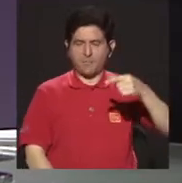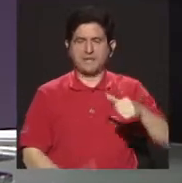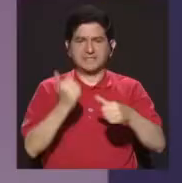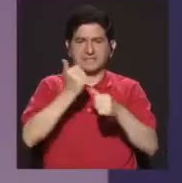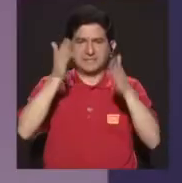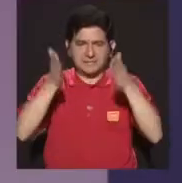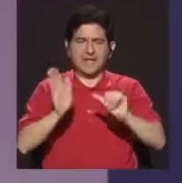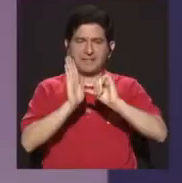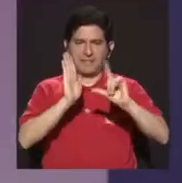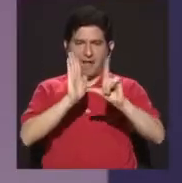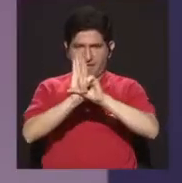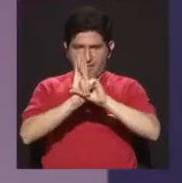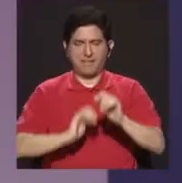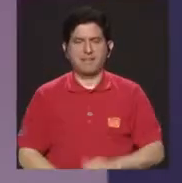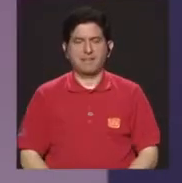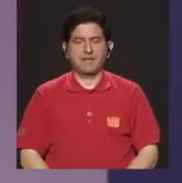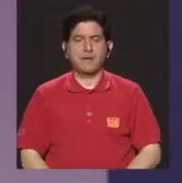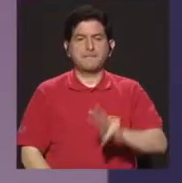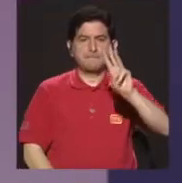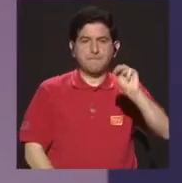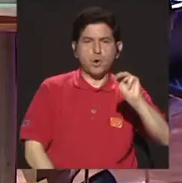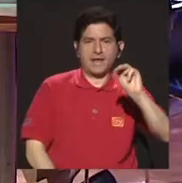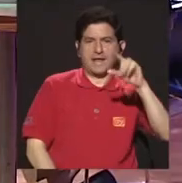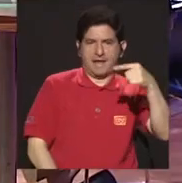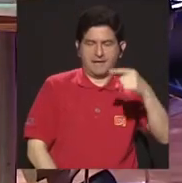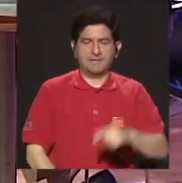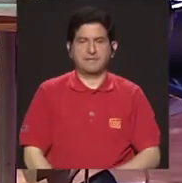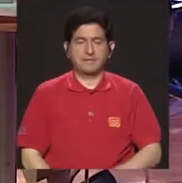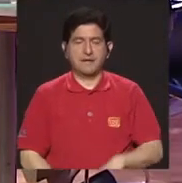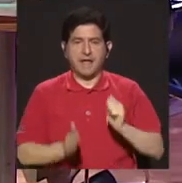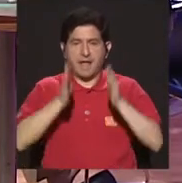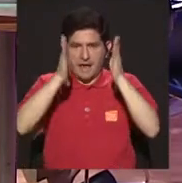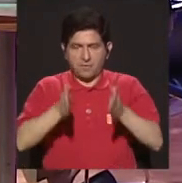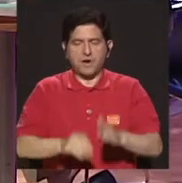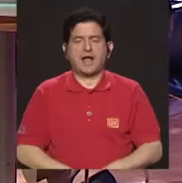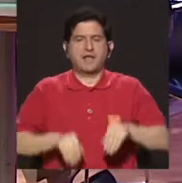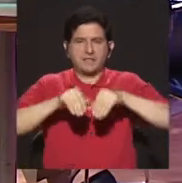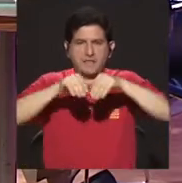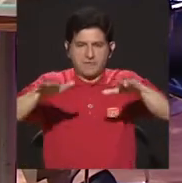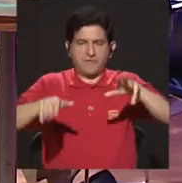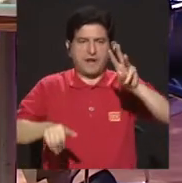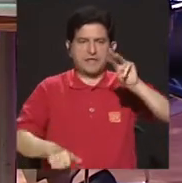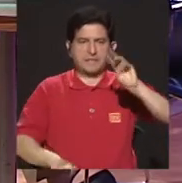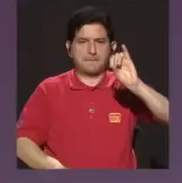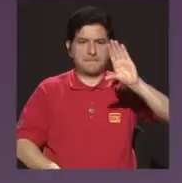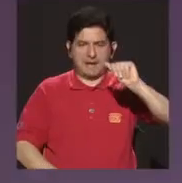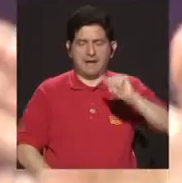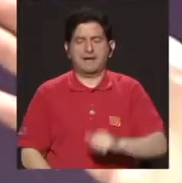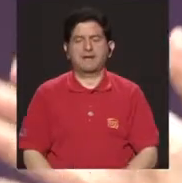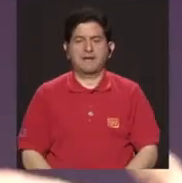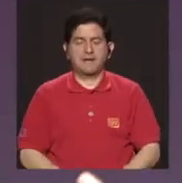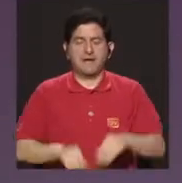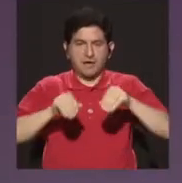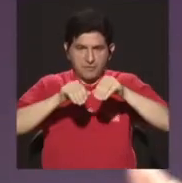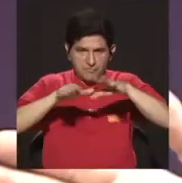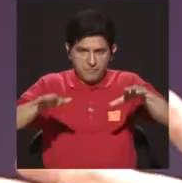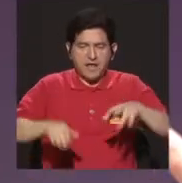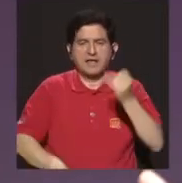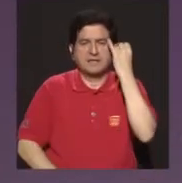asesora legislativa y mónica granados que es abogada de la red mica de redes de